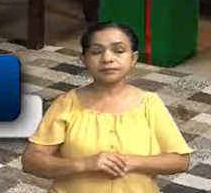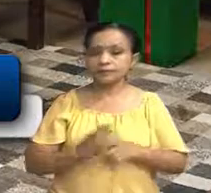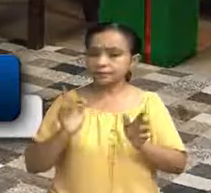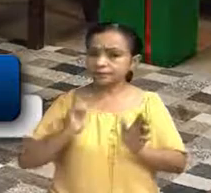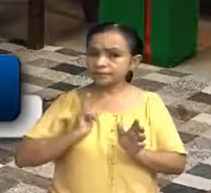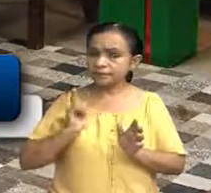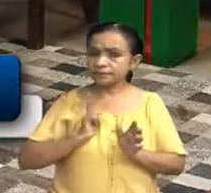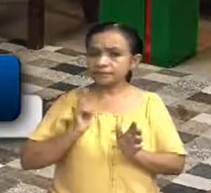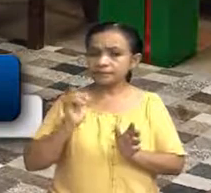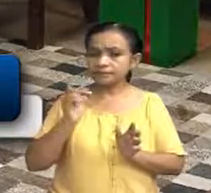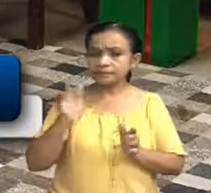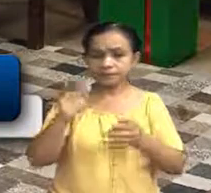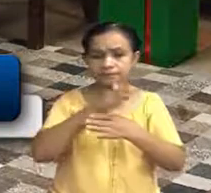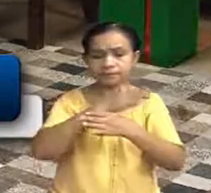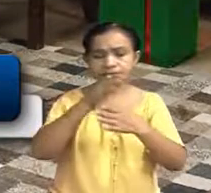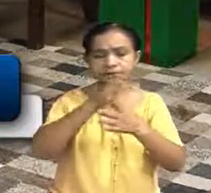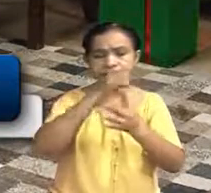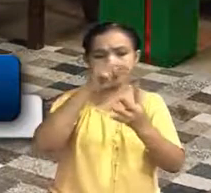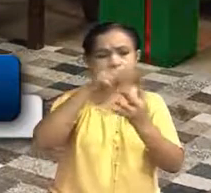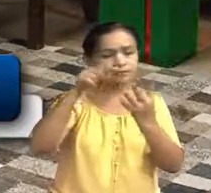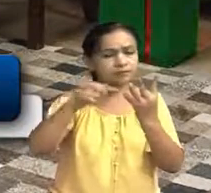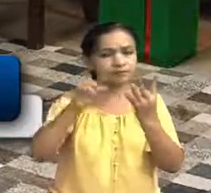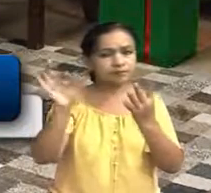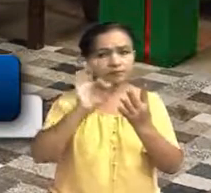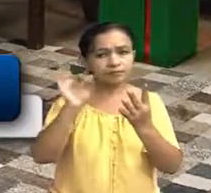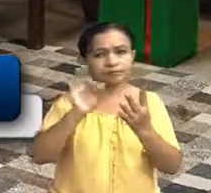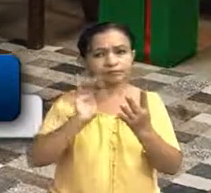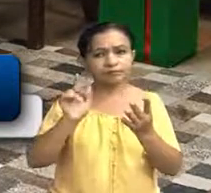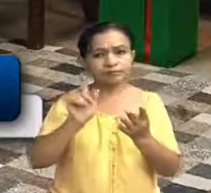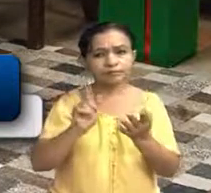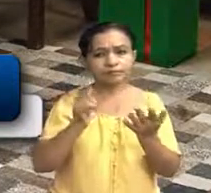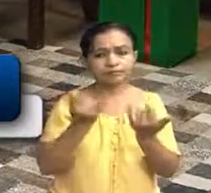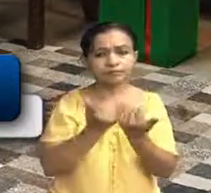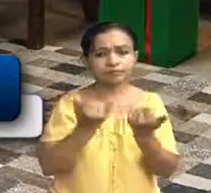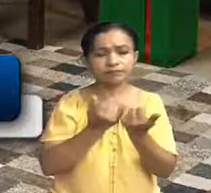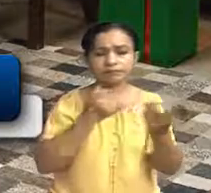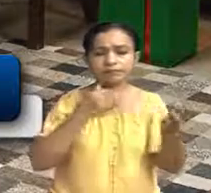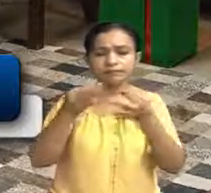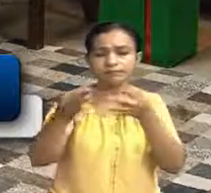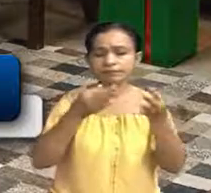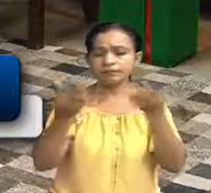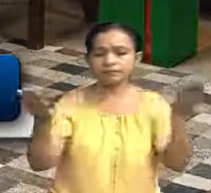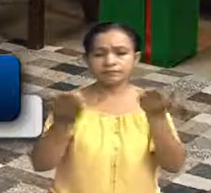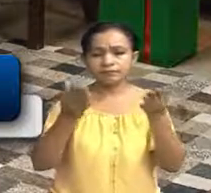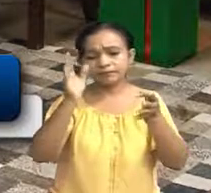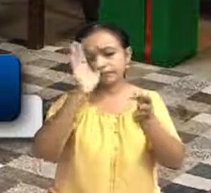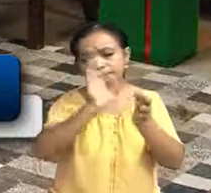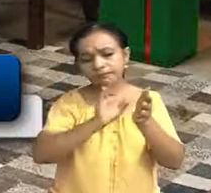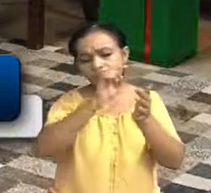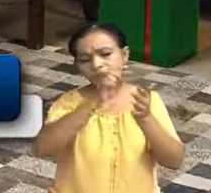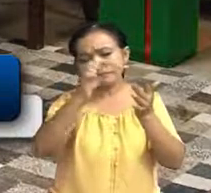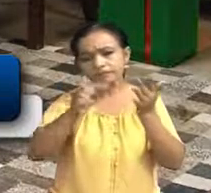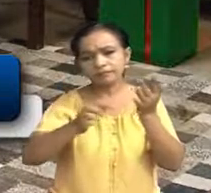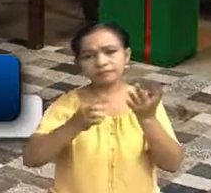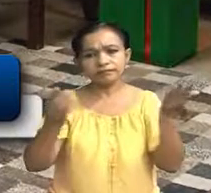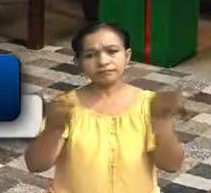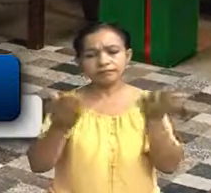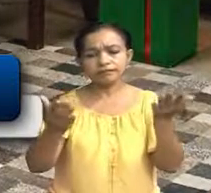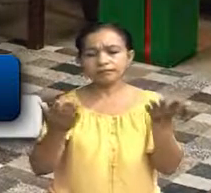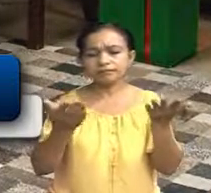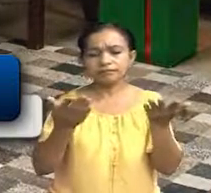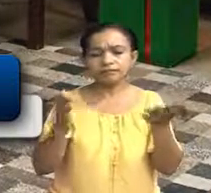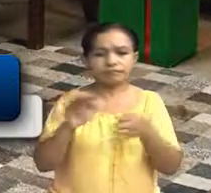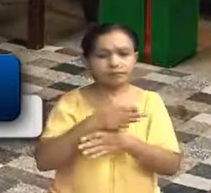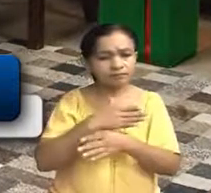existen, me imagino, varios tipos de parálisis facial, ¿verdad? Así es. Tal vez me cuentas sobre cada una de ellas, los síntomas